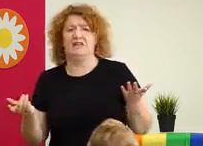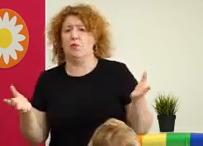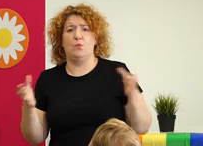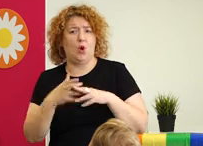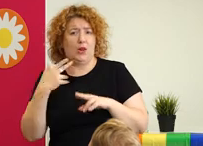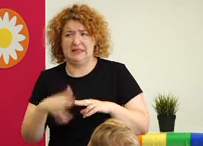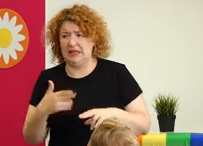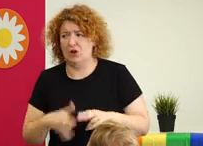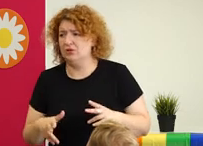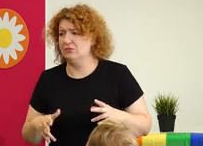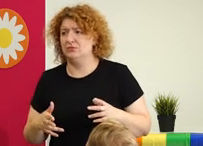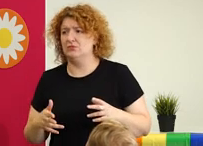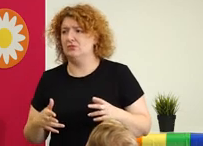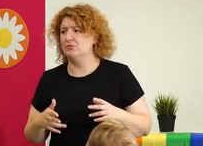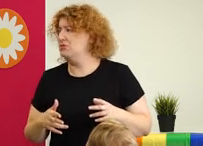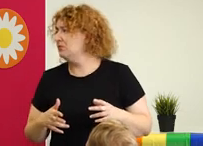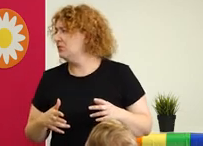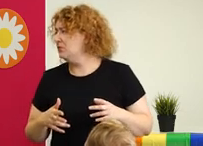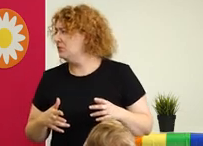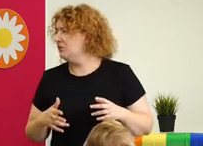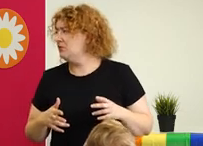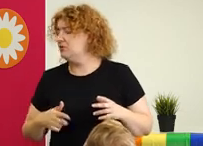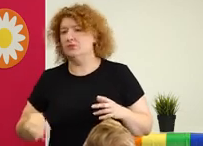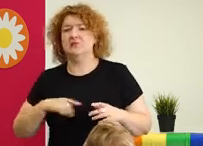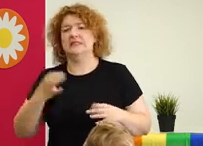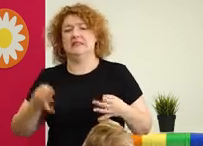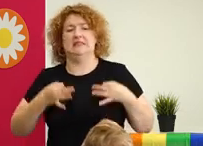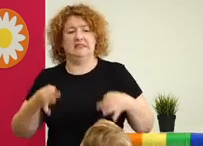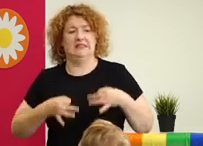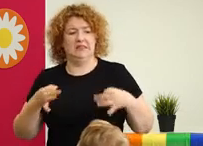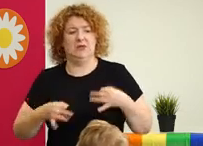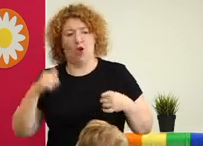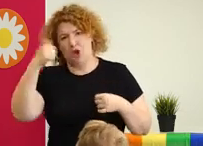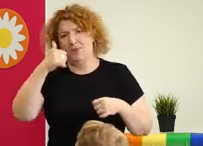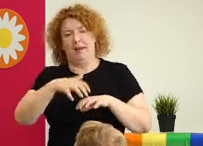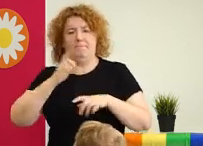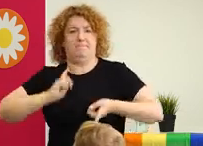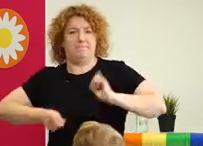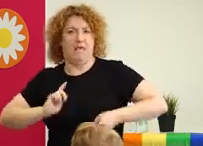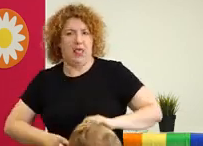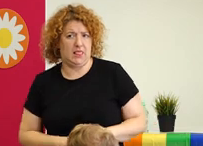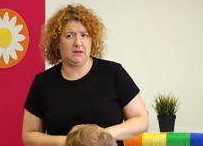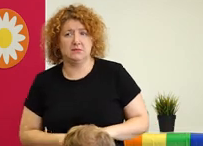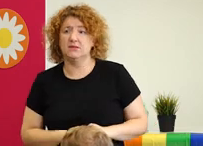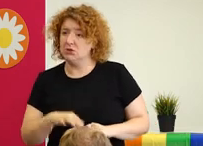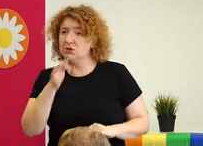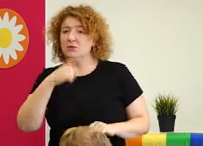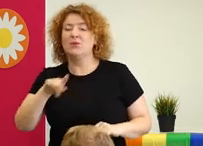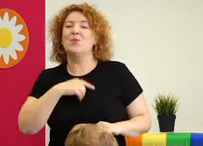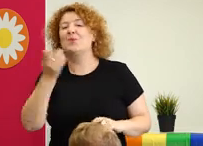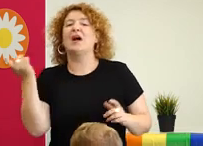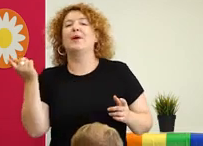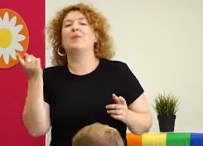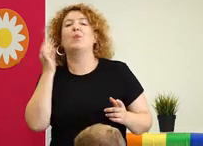partidos políticos, pues aquí eran los varones los que mandaban, ¿no? Incluso a veces todavía hay partidos donde ponen a las mujeres de